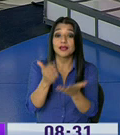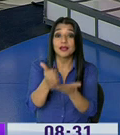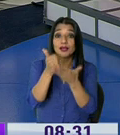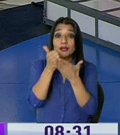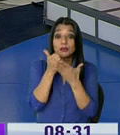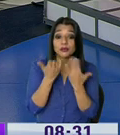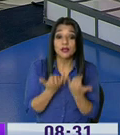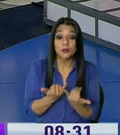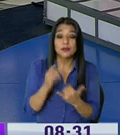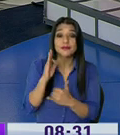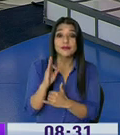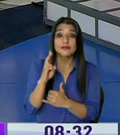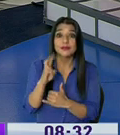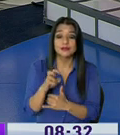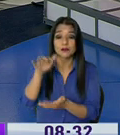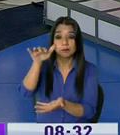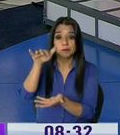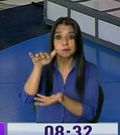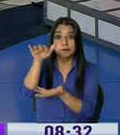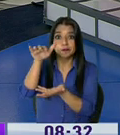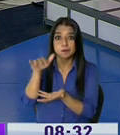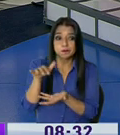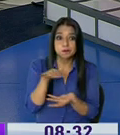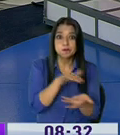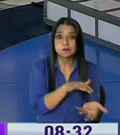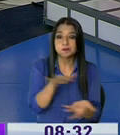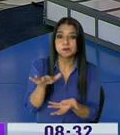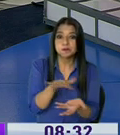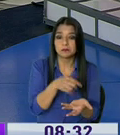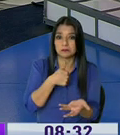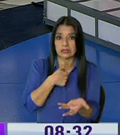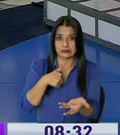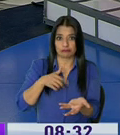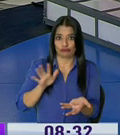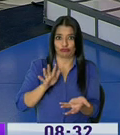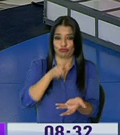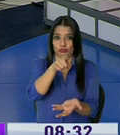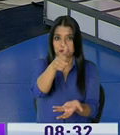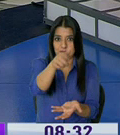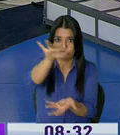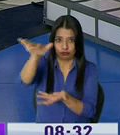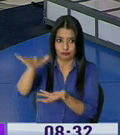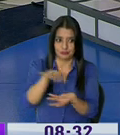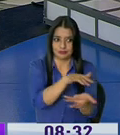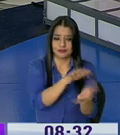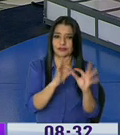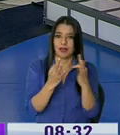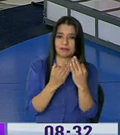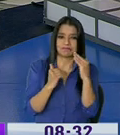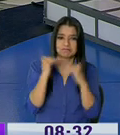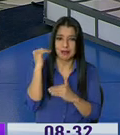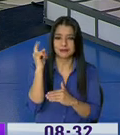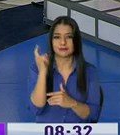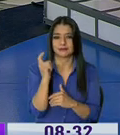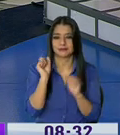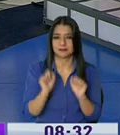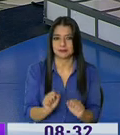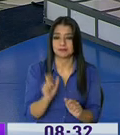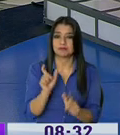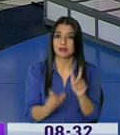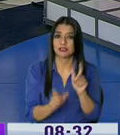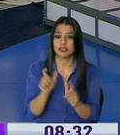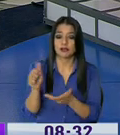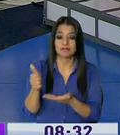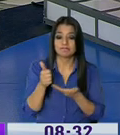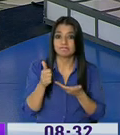campaña y que entregan estas donaciones justamente para que podamos llegar a estas familias que tanto lo necesitan, estas personas que no han